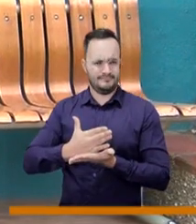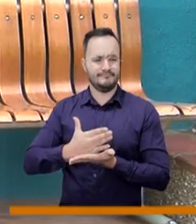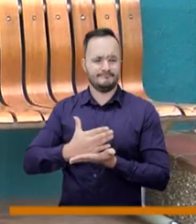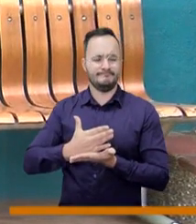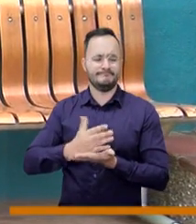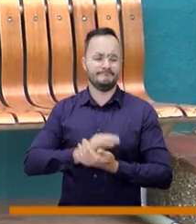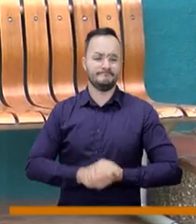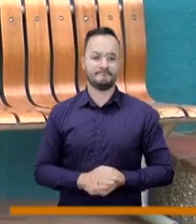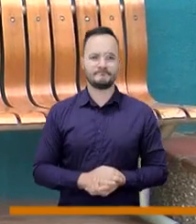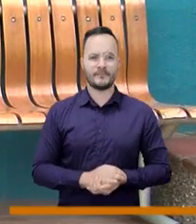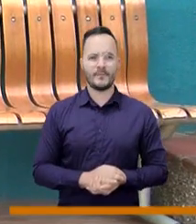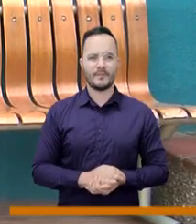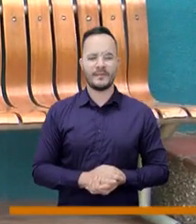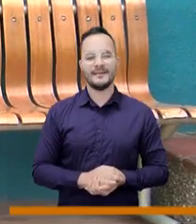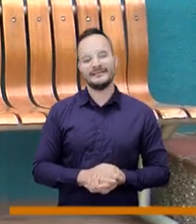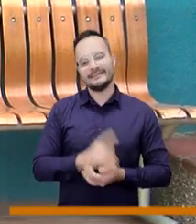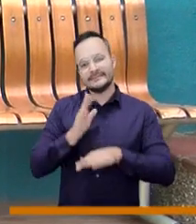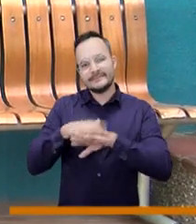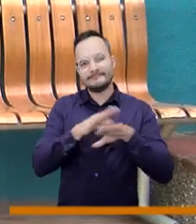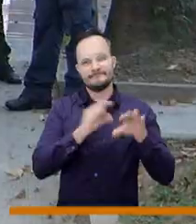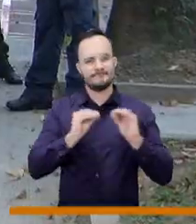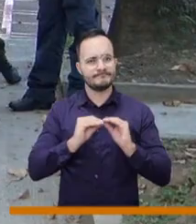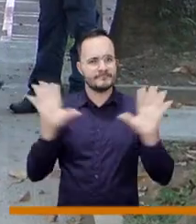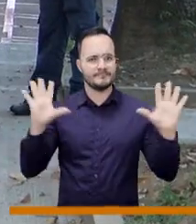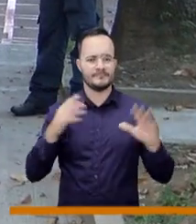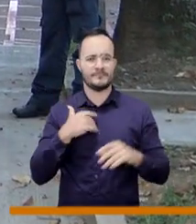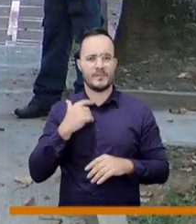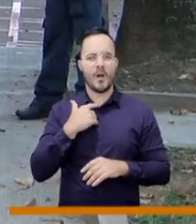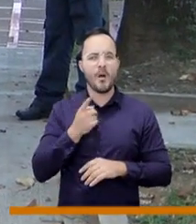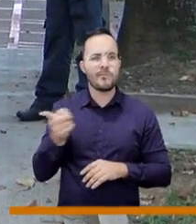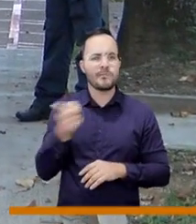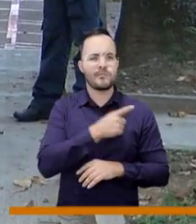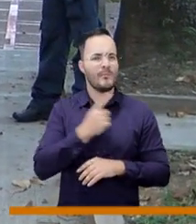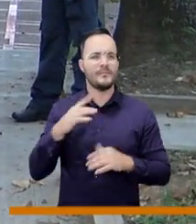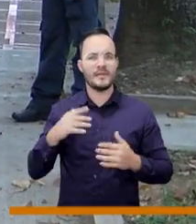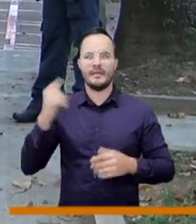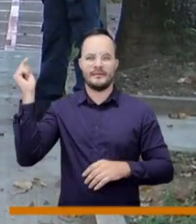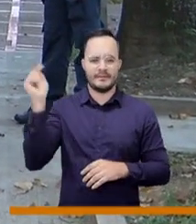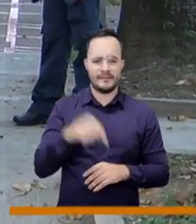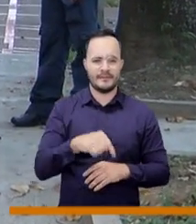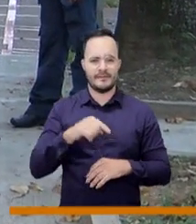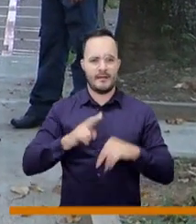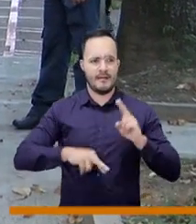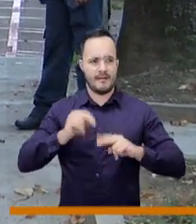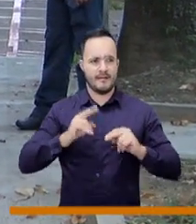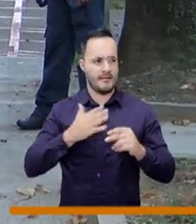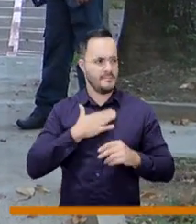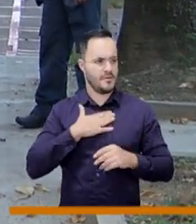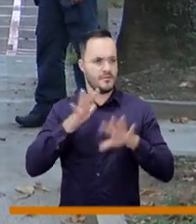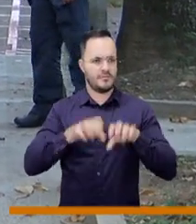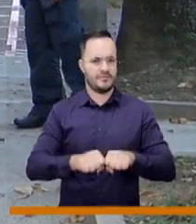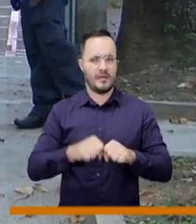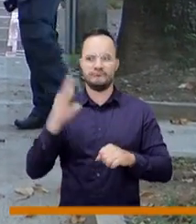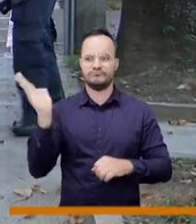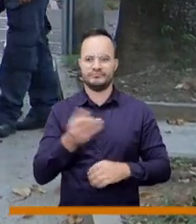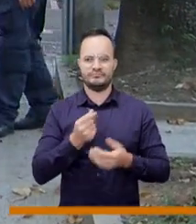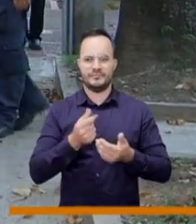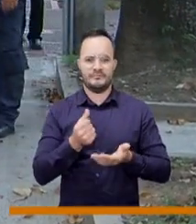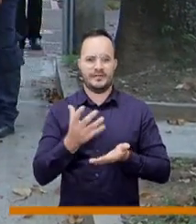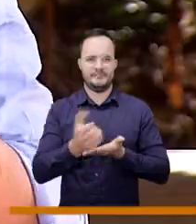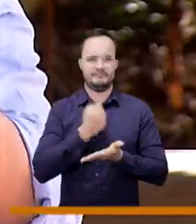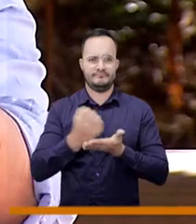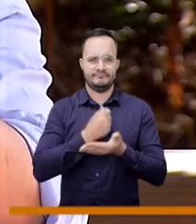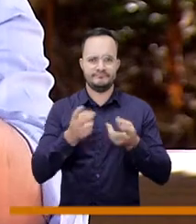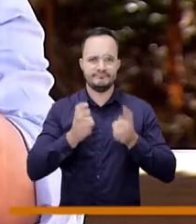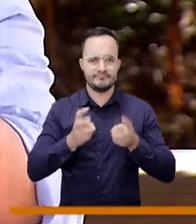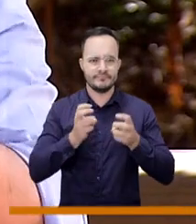pasando en la ciudad. Y claro, hay un tema que tiene que ver con la gentrificación, que lo hemos venido poniendo en la agenda,